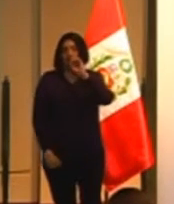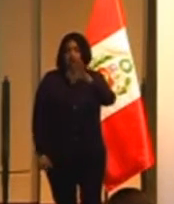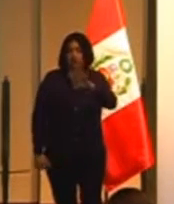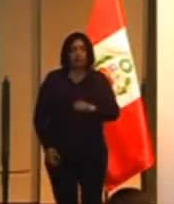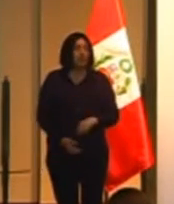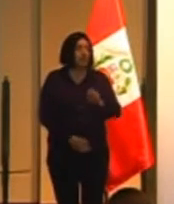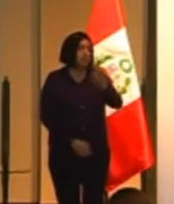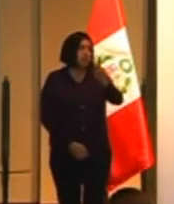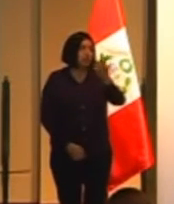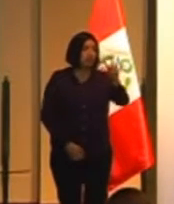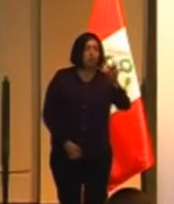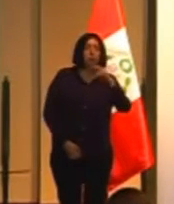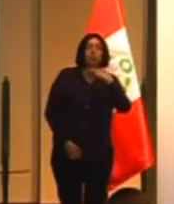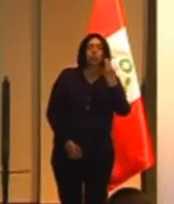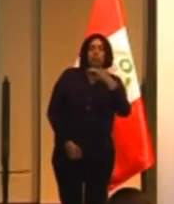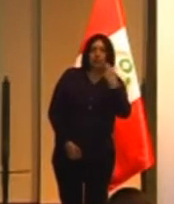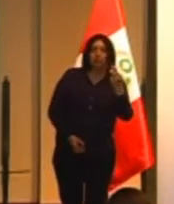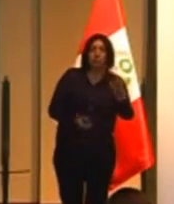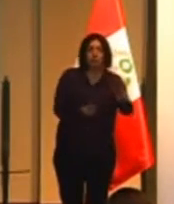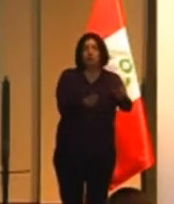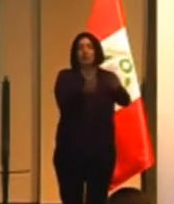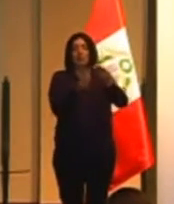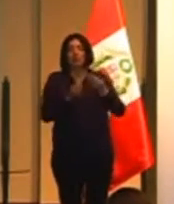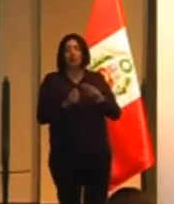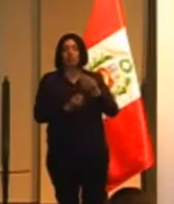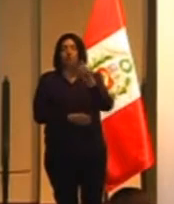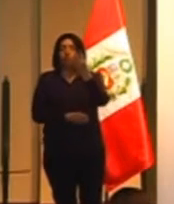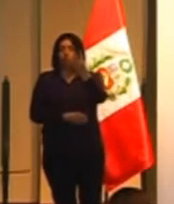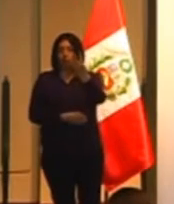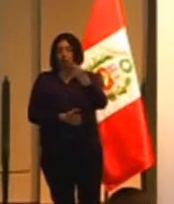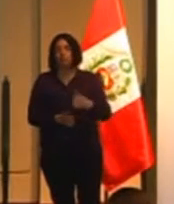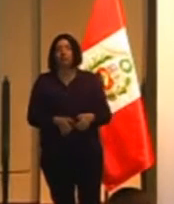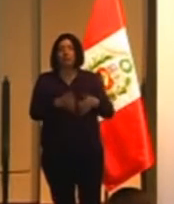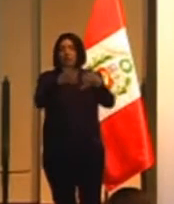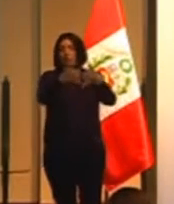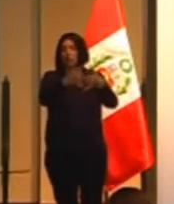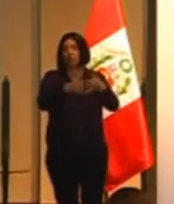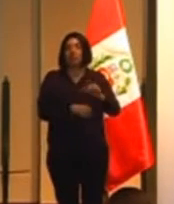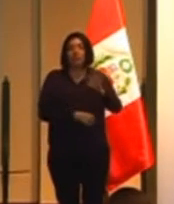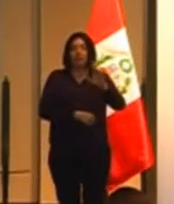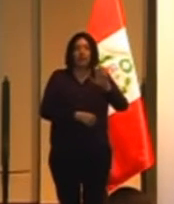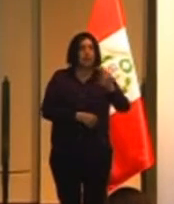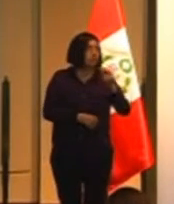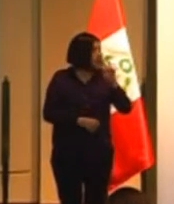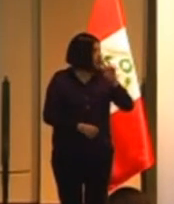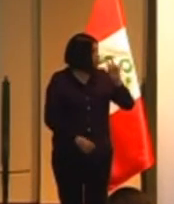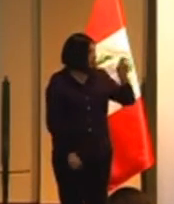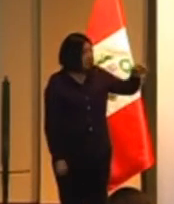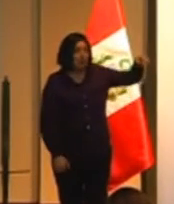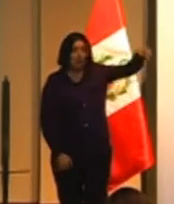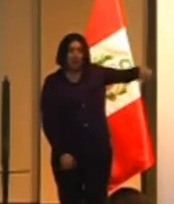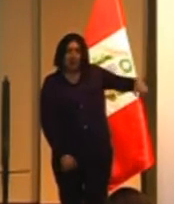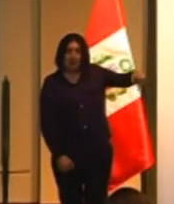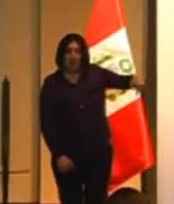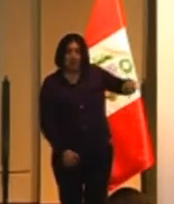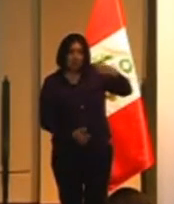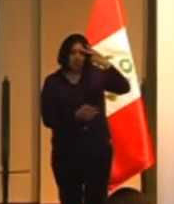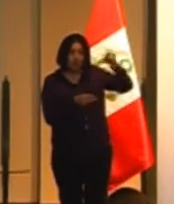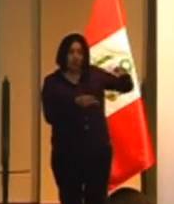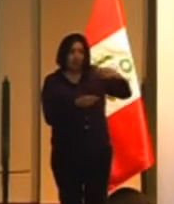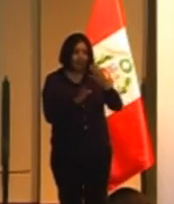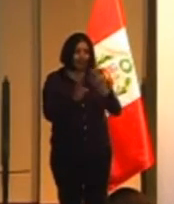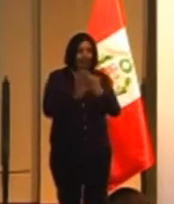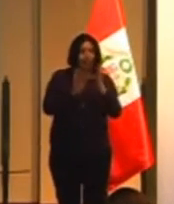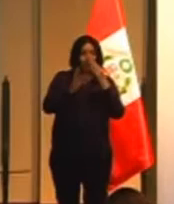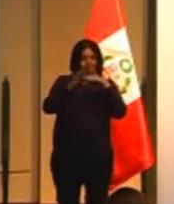que el 24 de noviembre recibimos dos premios de creatividad empresarial. Los pueden ver abajo. No sé si los han visto a la entrada, en